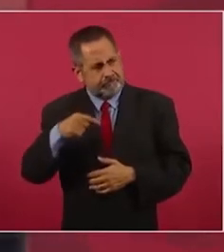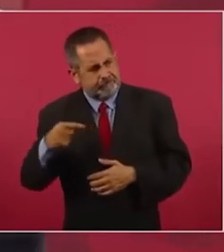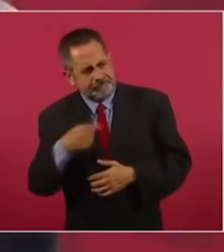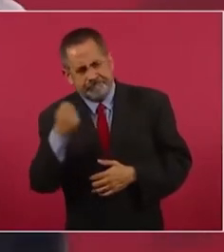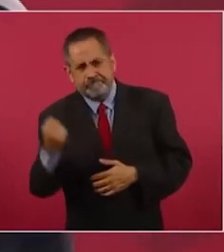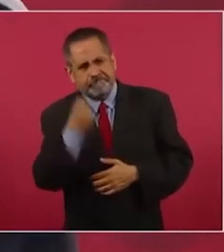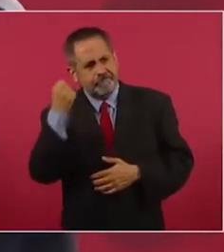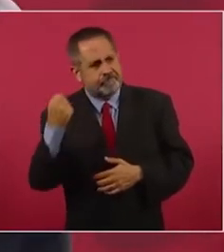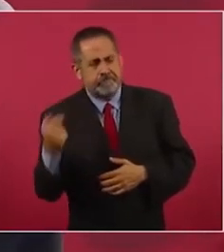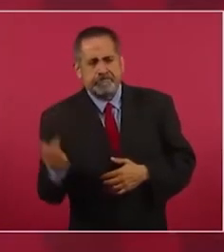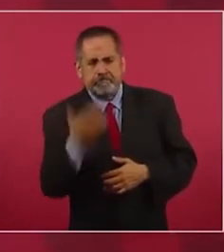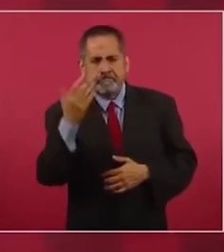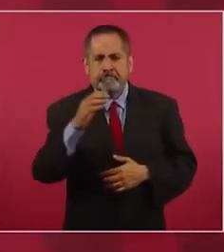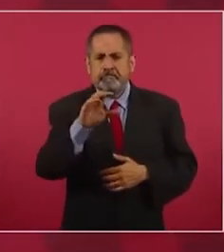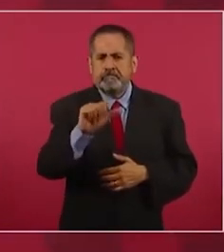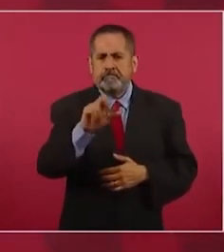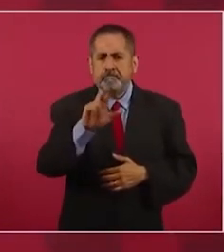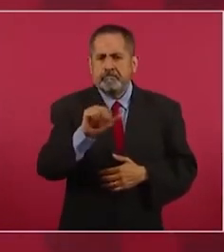carajo.